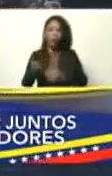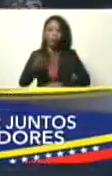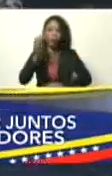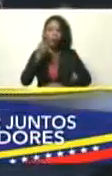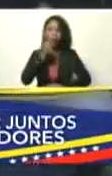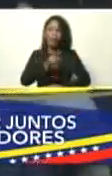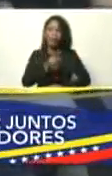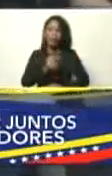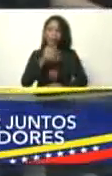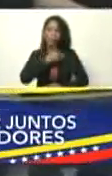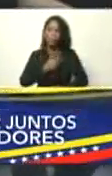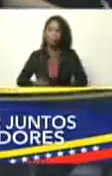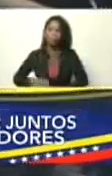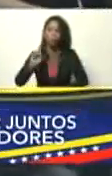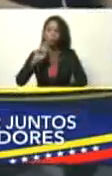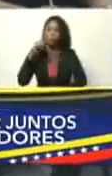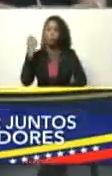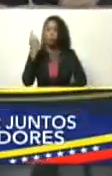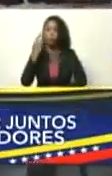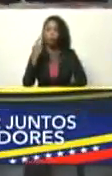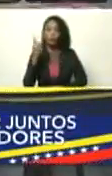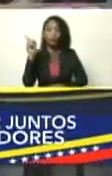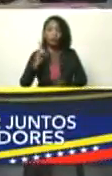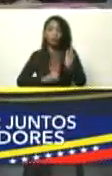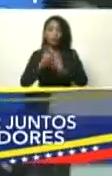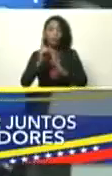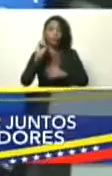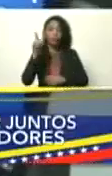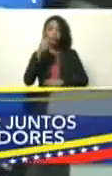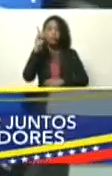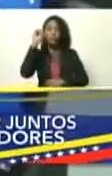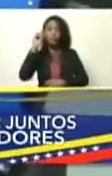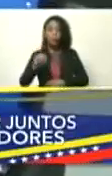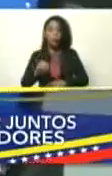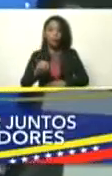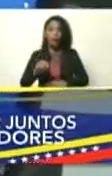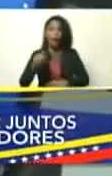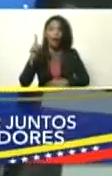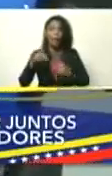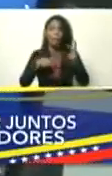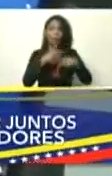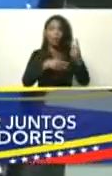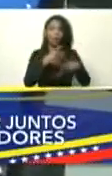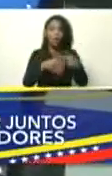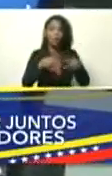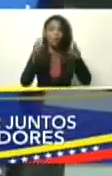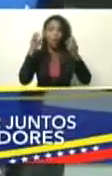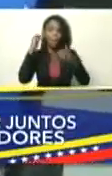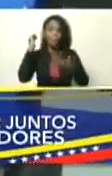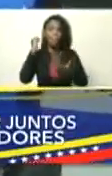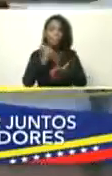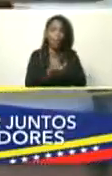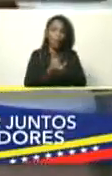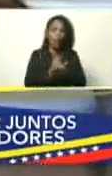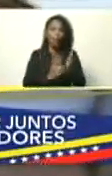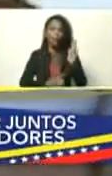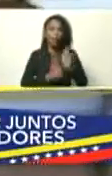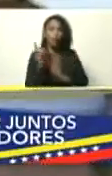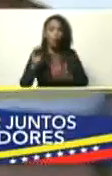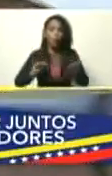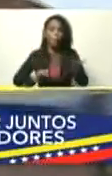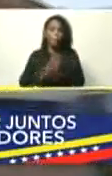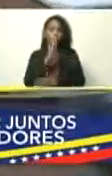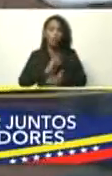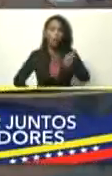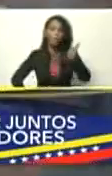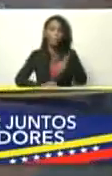destacar, presidente, que no solamente eso estamos desarrollando, sino también todo lo que tiene que ver con el proceso de marca y desarrollo para impulsar este tipo